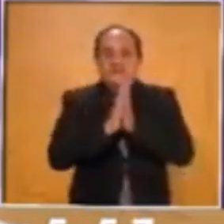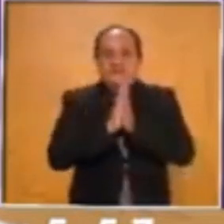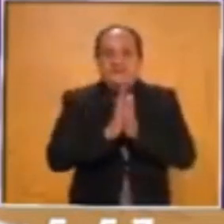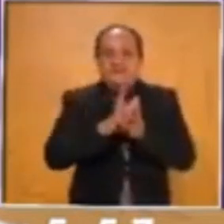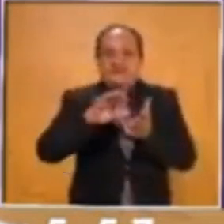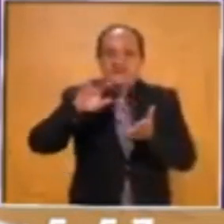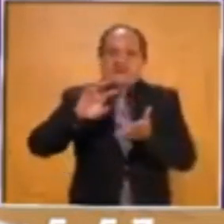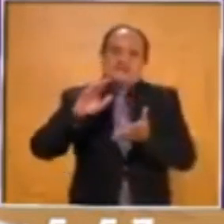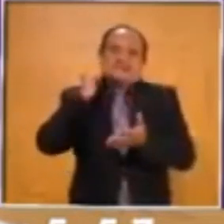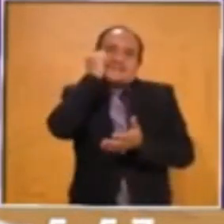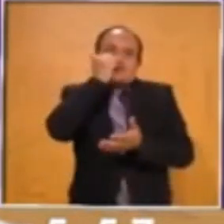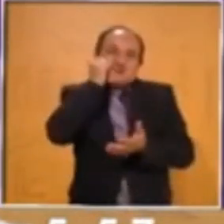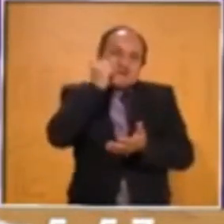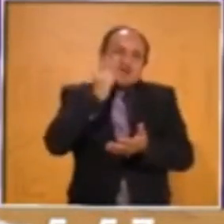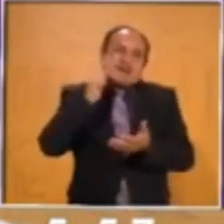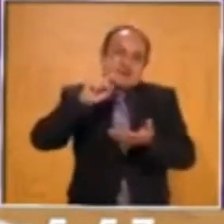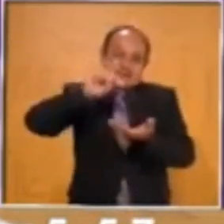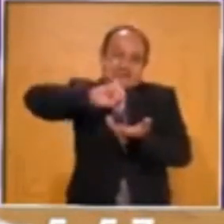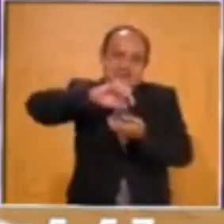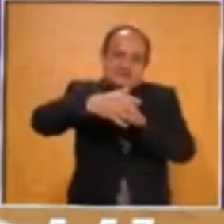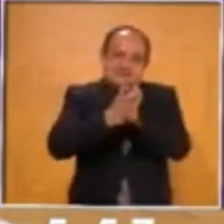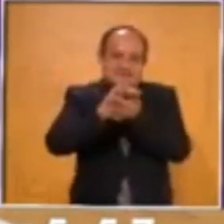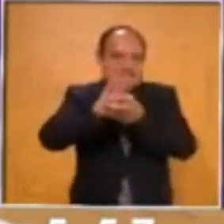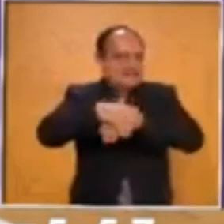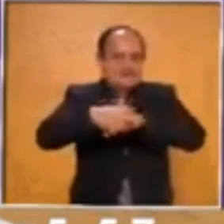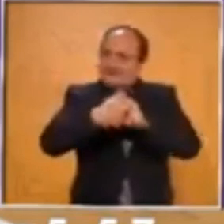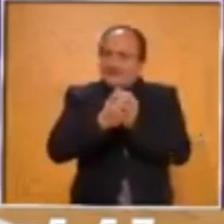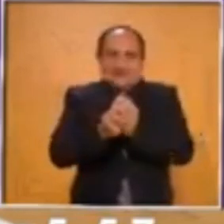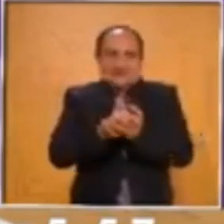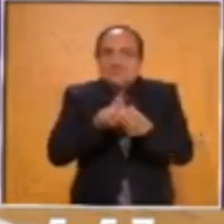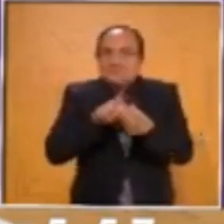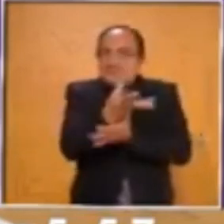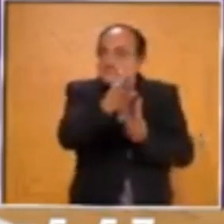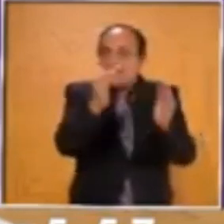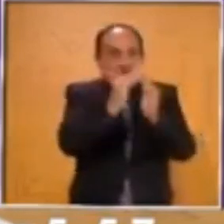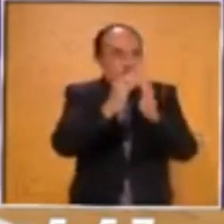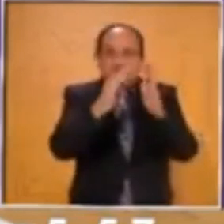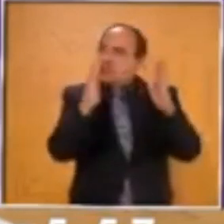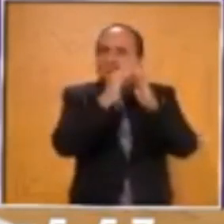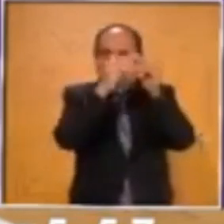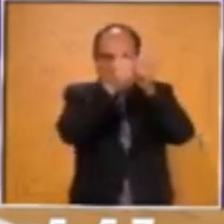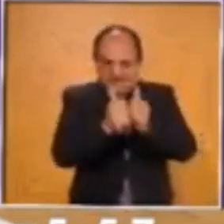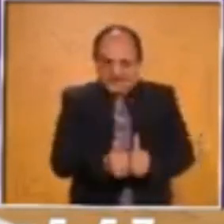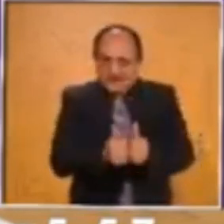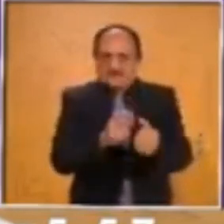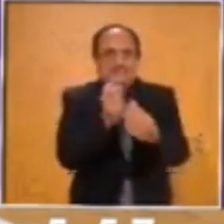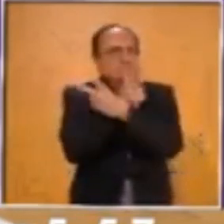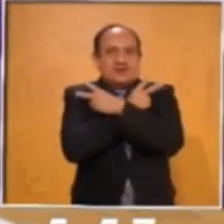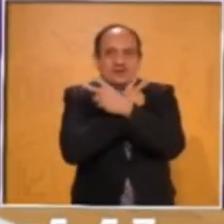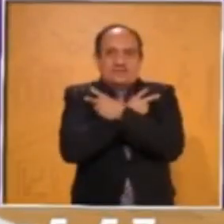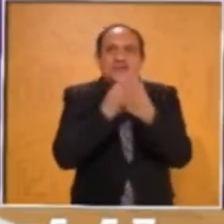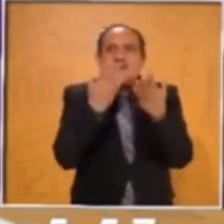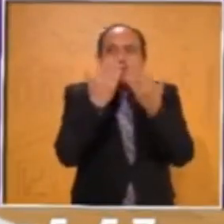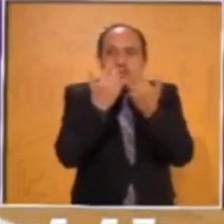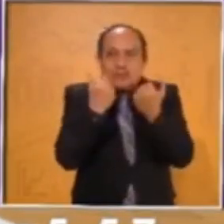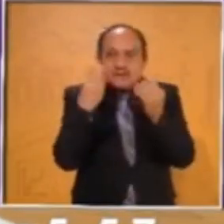lávense constantemente las manos, no salgan, no son vacaciones, estamos llevando las clases hacia